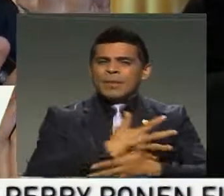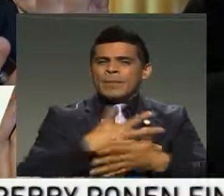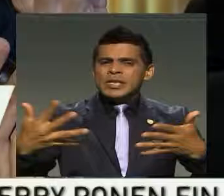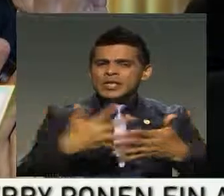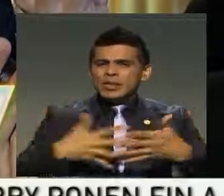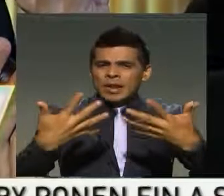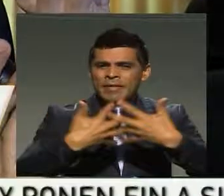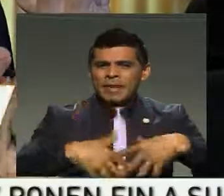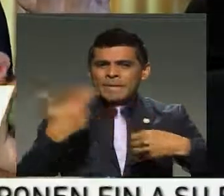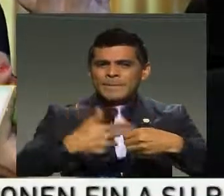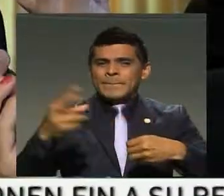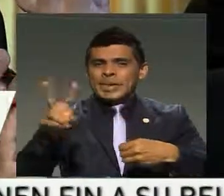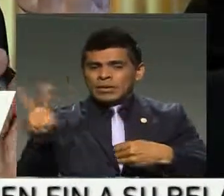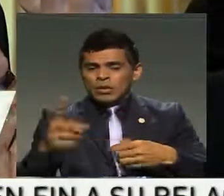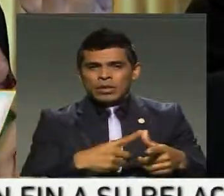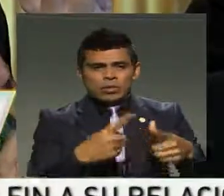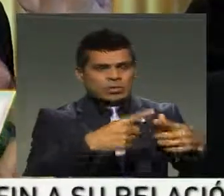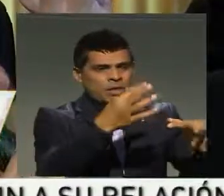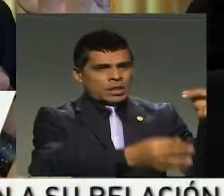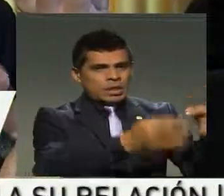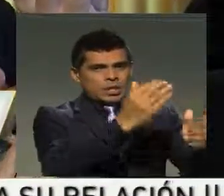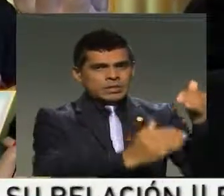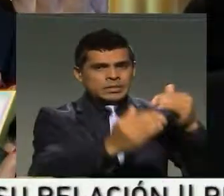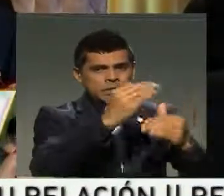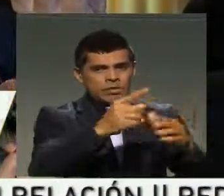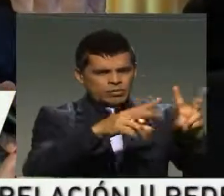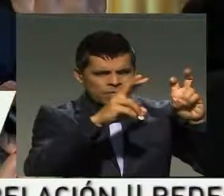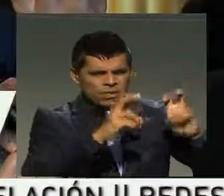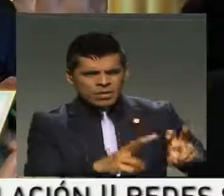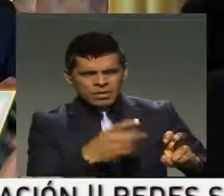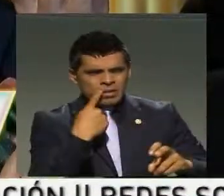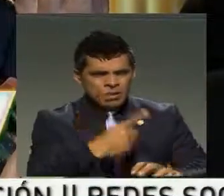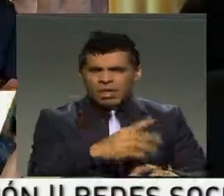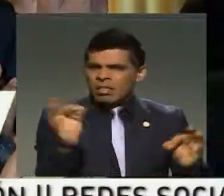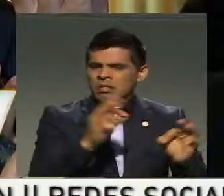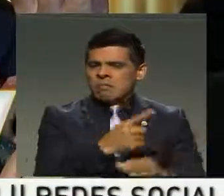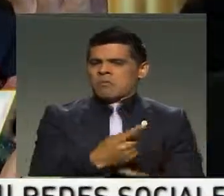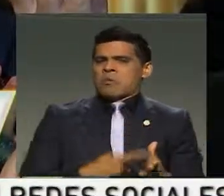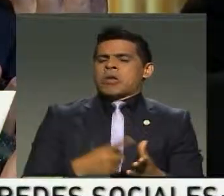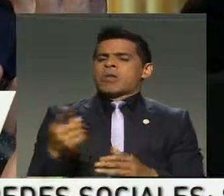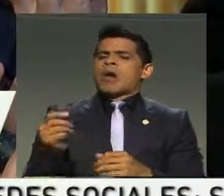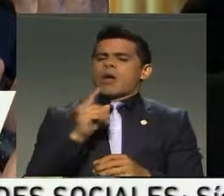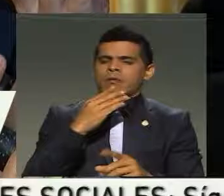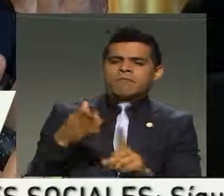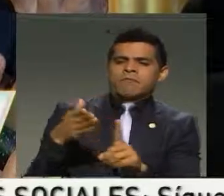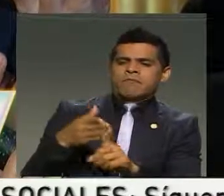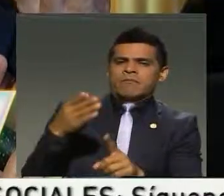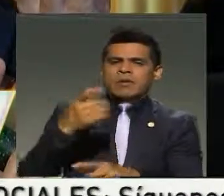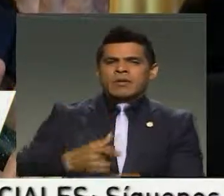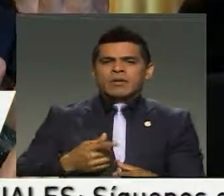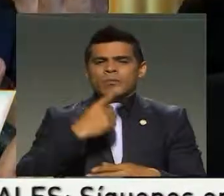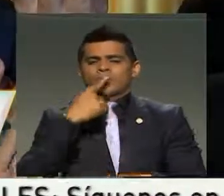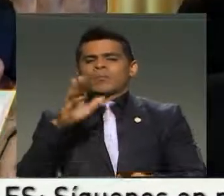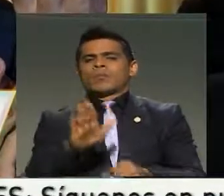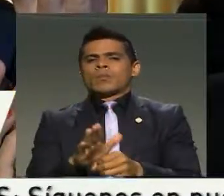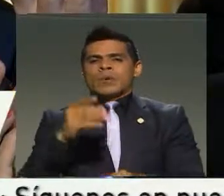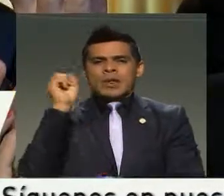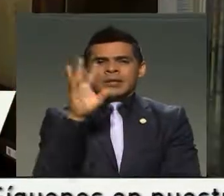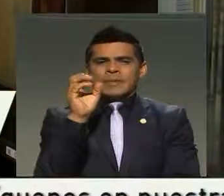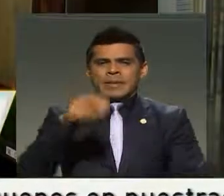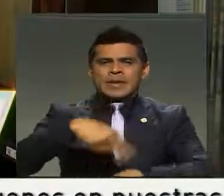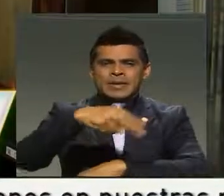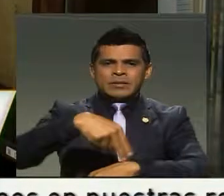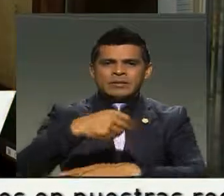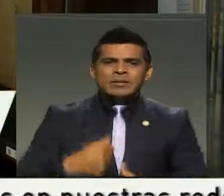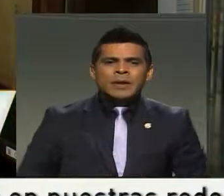ingreso petrolero, y que el TCJ, en vez de abrir esas averiguaciones, en vez de buscar los responsables, trata de acallar a la Asamblea